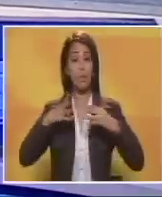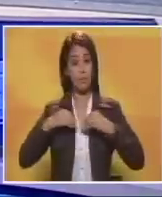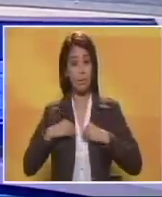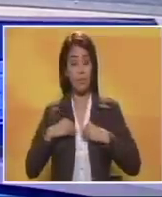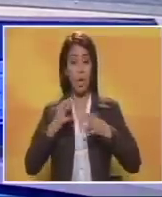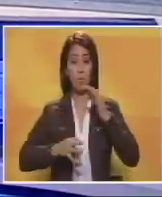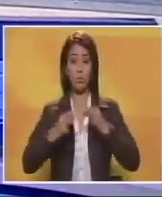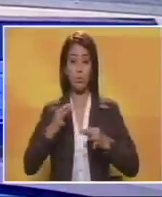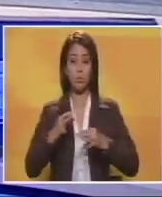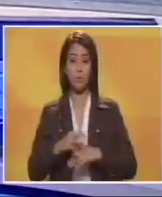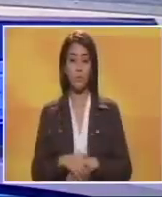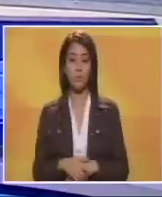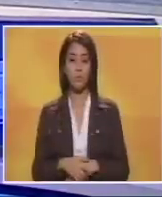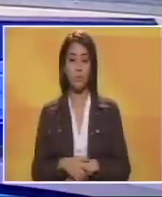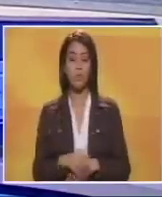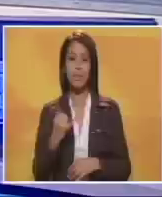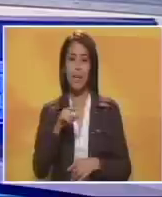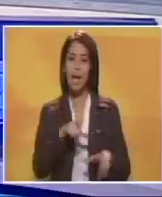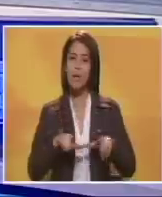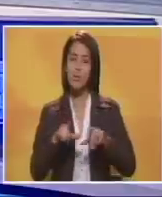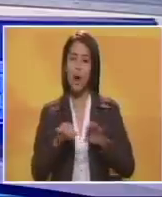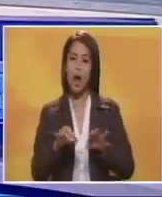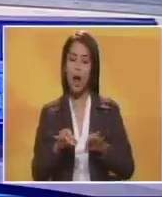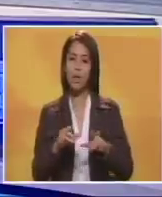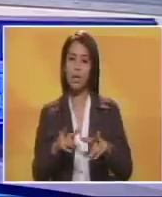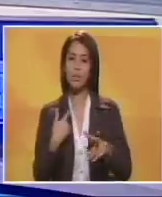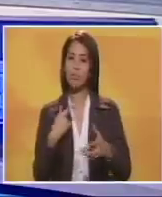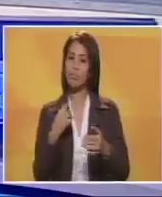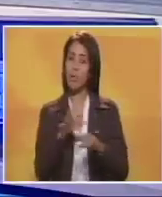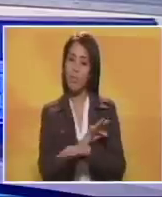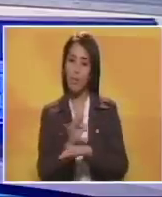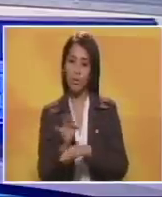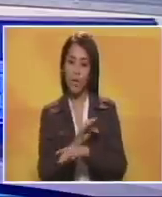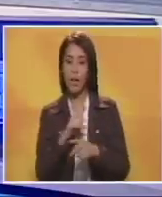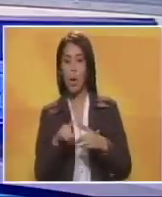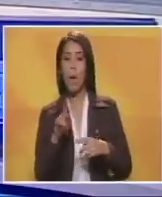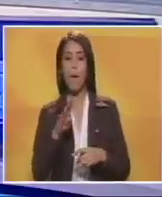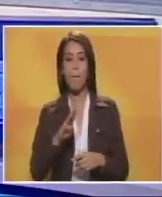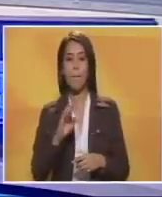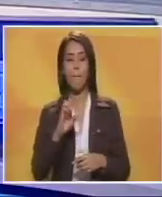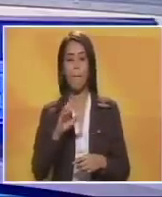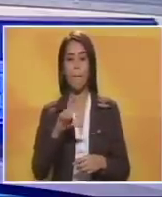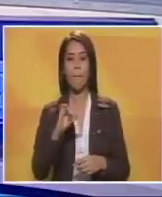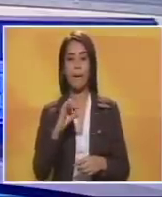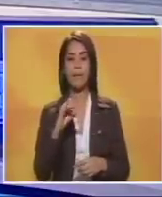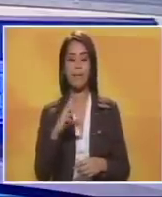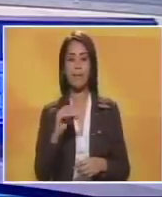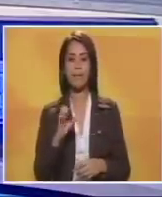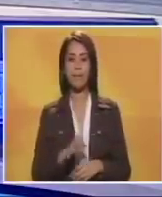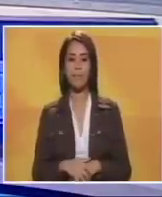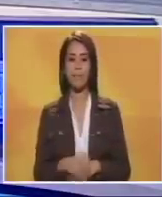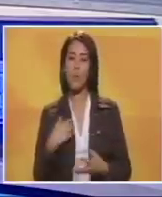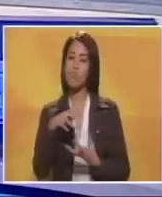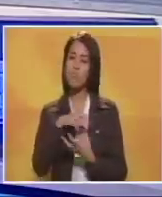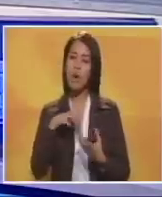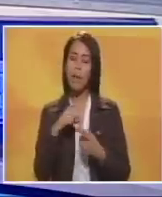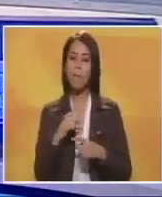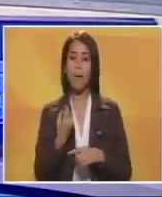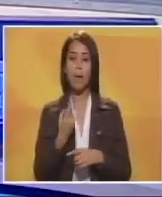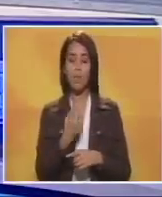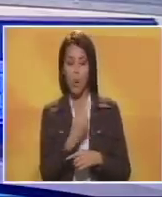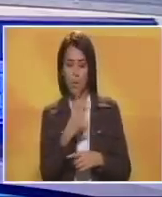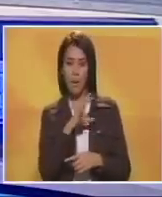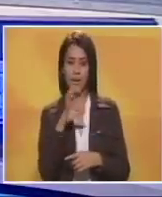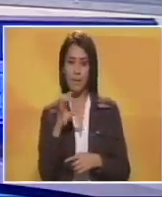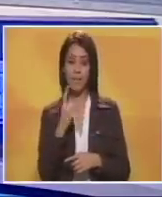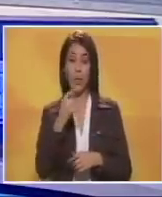Corte Internacional de Justicia de La Haya sea quien determine su frontera con Belice, un diferendo que tienen ambos países desde hace más de un siglo.